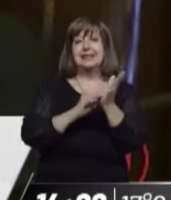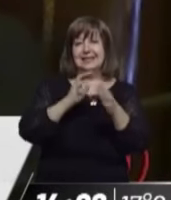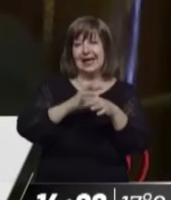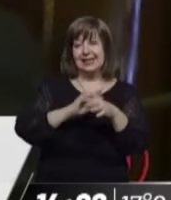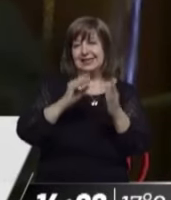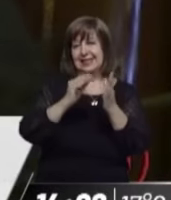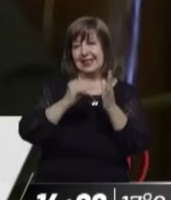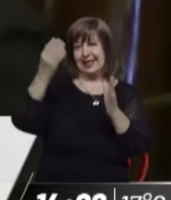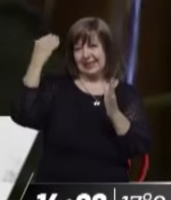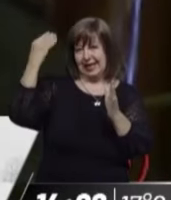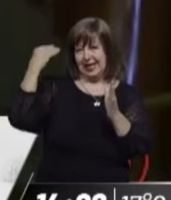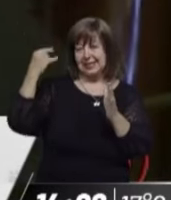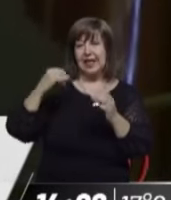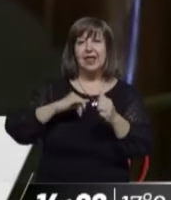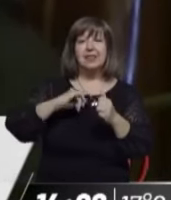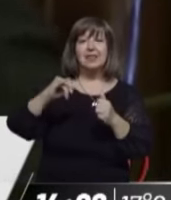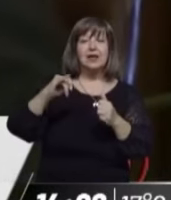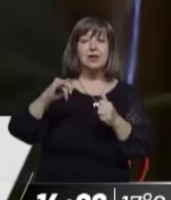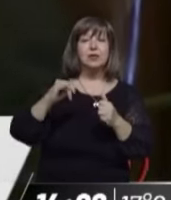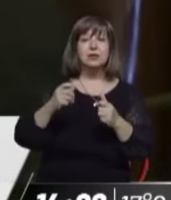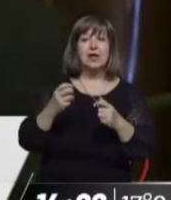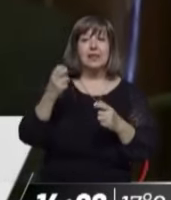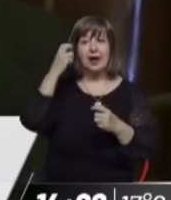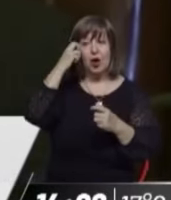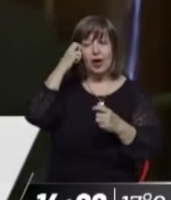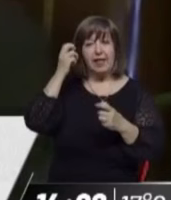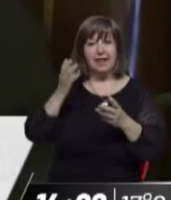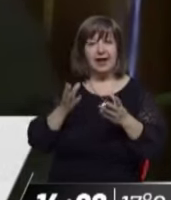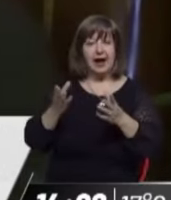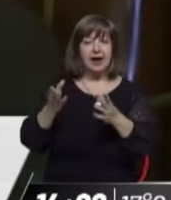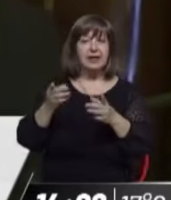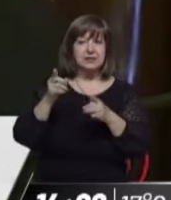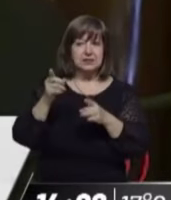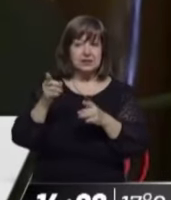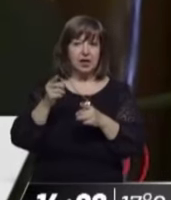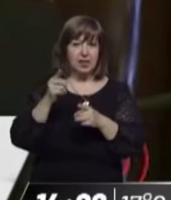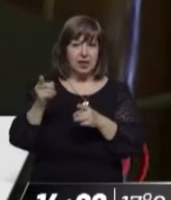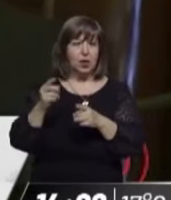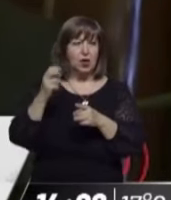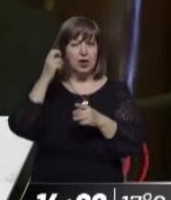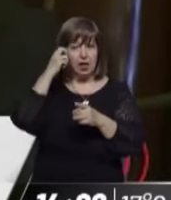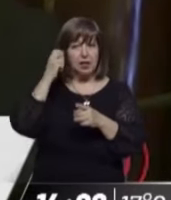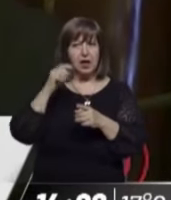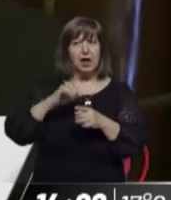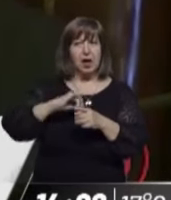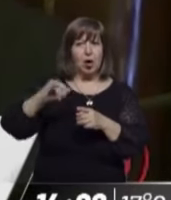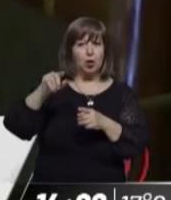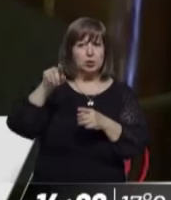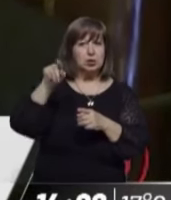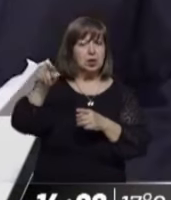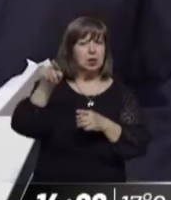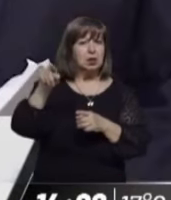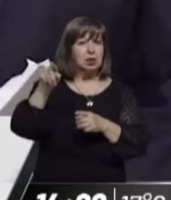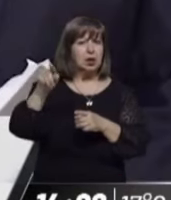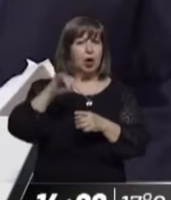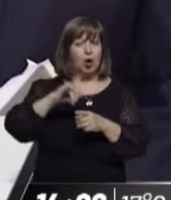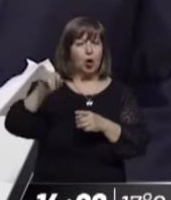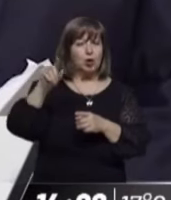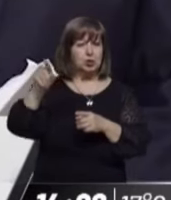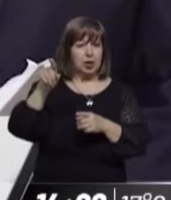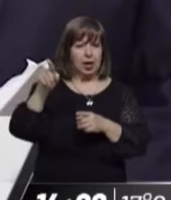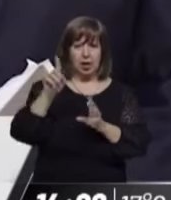ya, ha tenido denuncias, por ejemplo, de la Coalición Cívica, que tiene sus votos allí, radicales que ya se están planteando en contra de Ariel